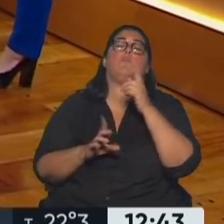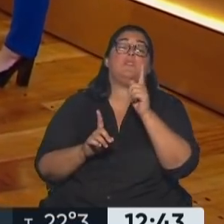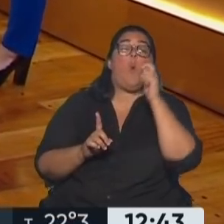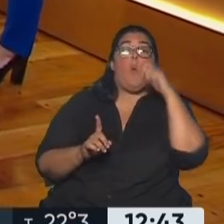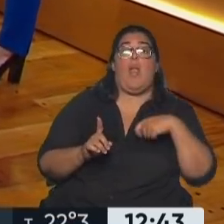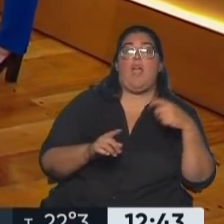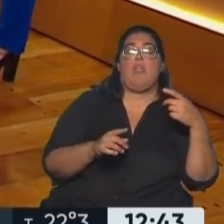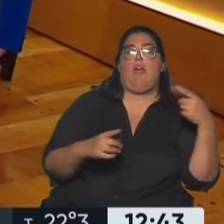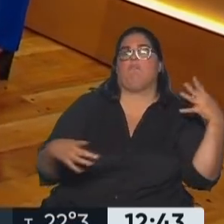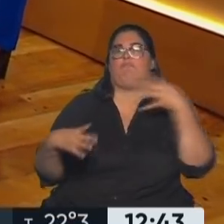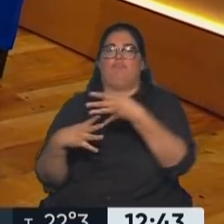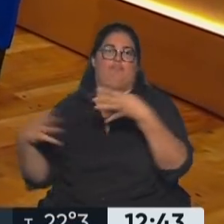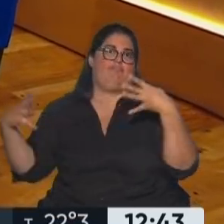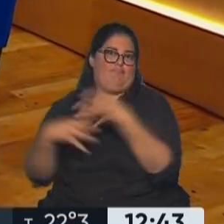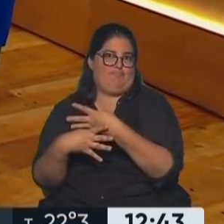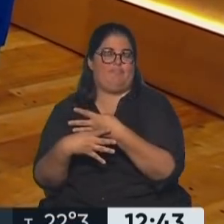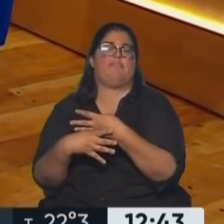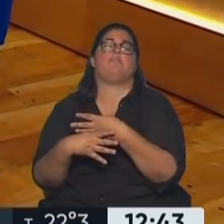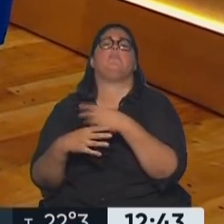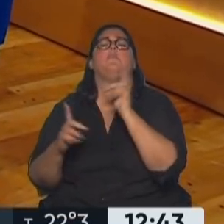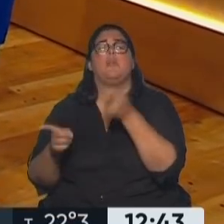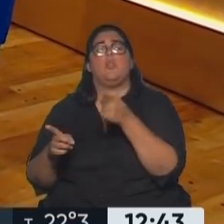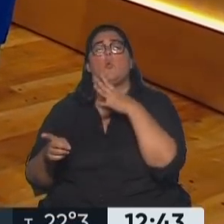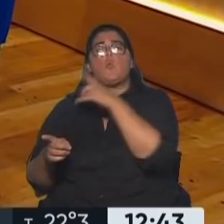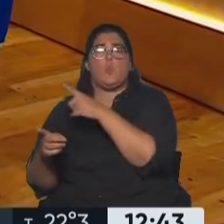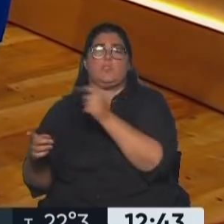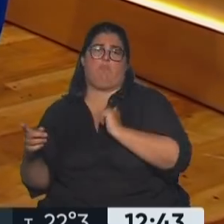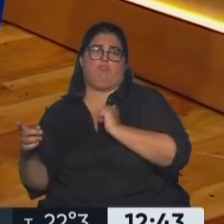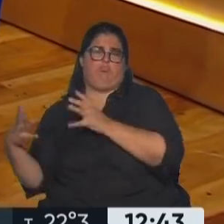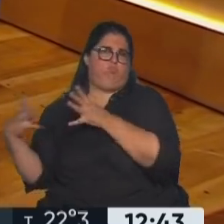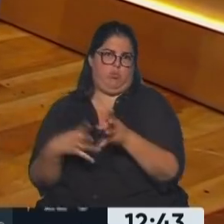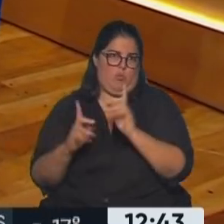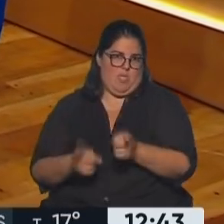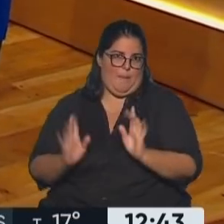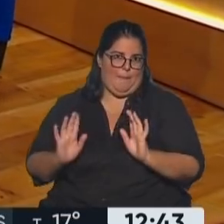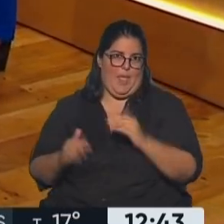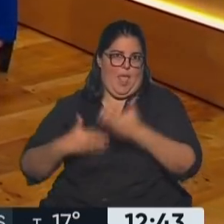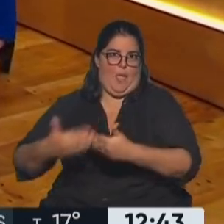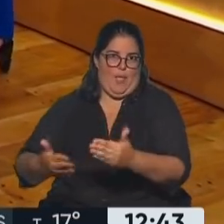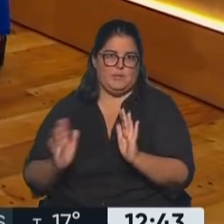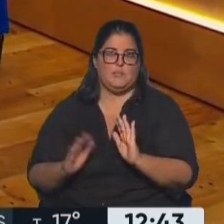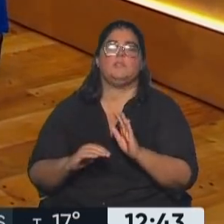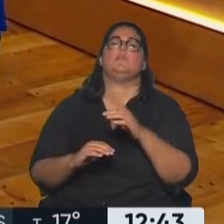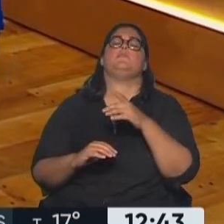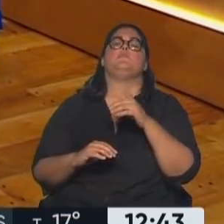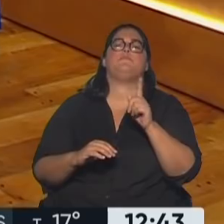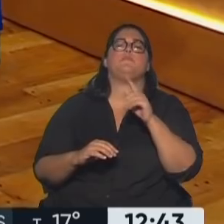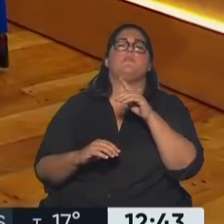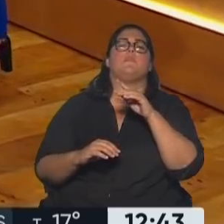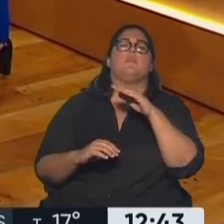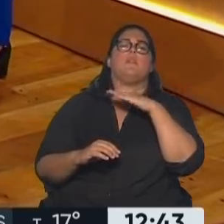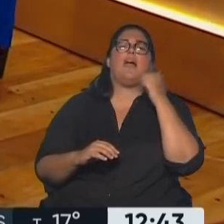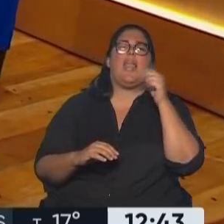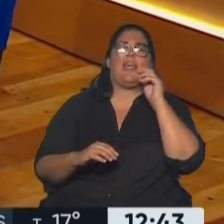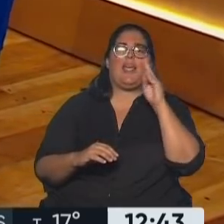país, pero también la ofensiva y un avance concreto de las tropas rusas, ¿no? Sí, totalmente, en Kharkiv, y también lo que vemos en Gerson, en